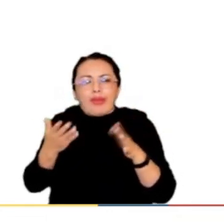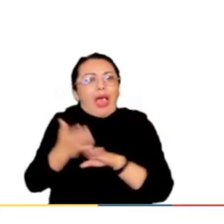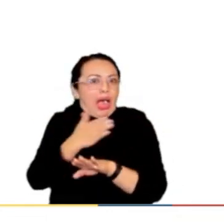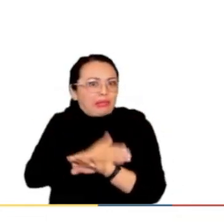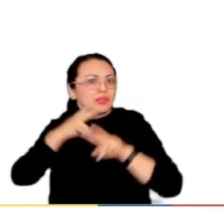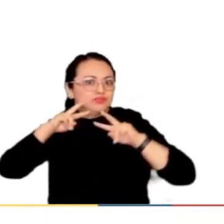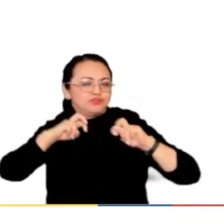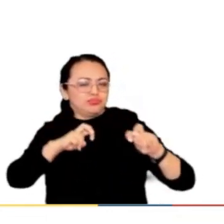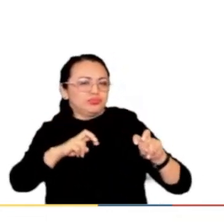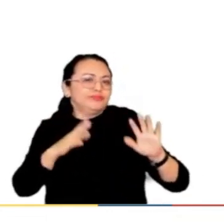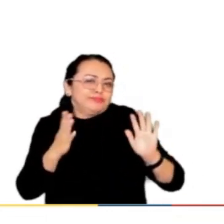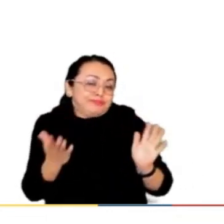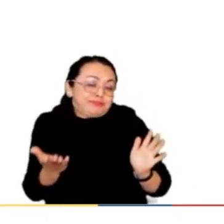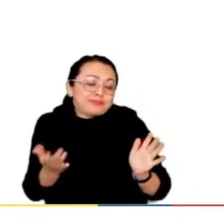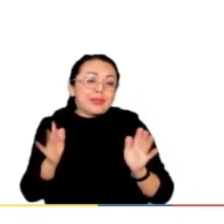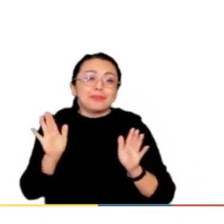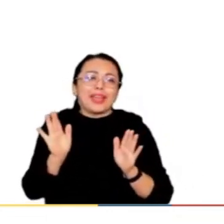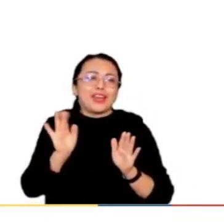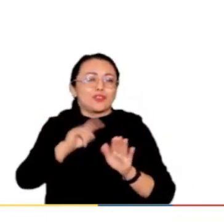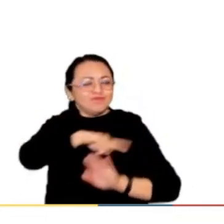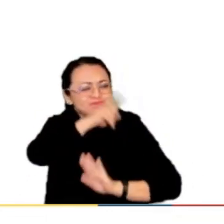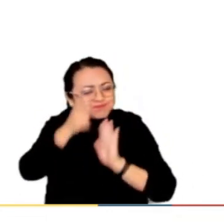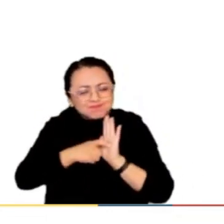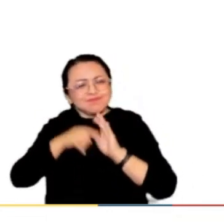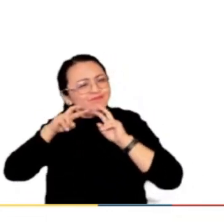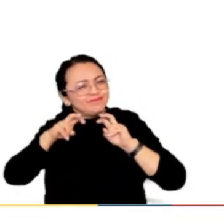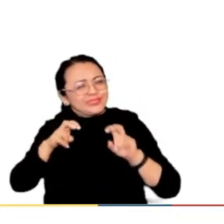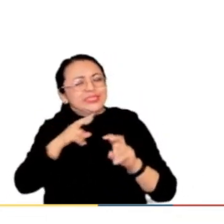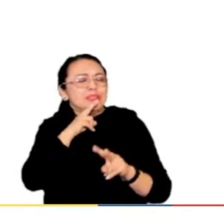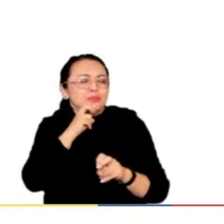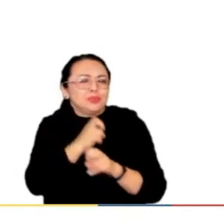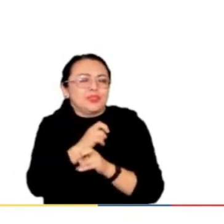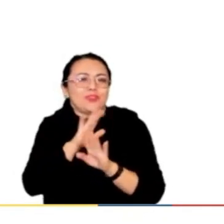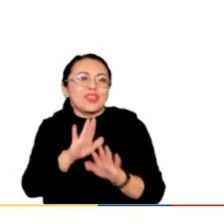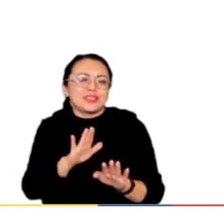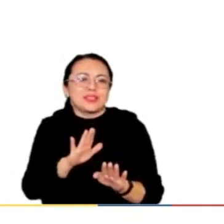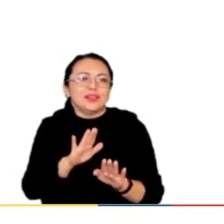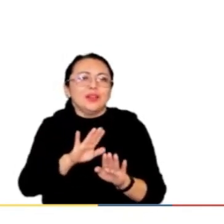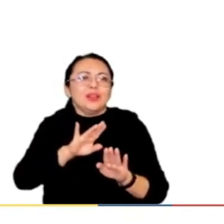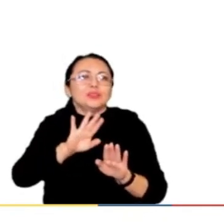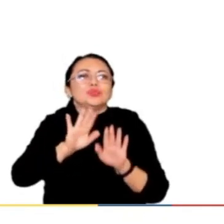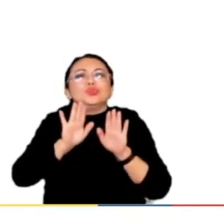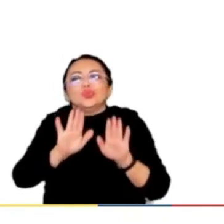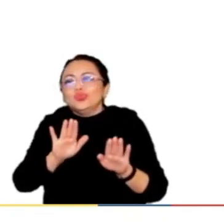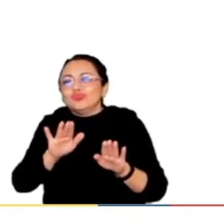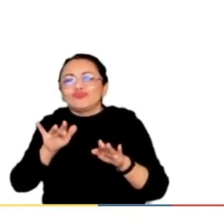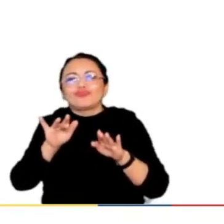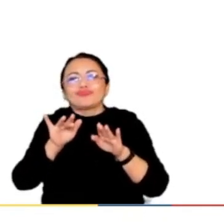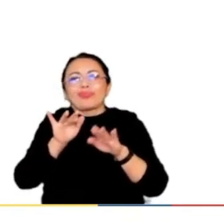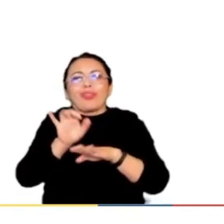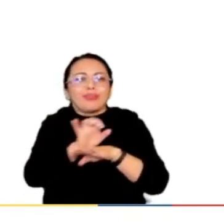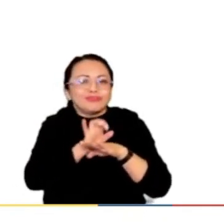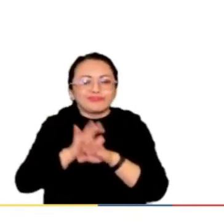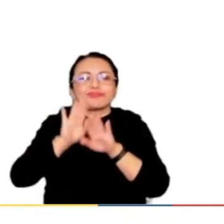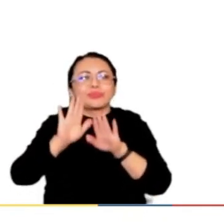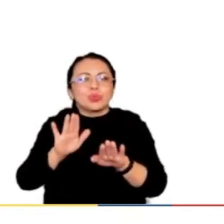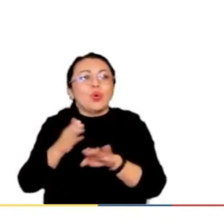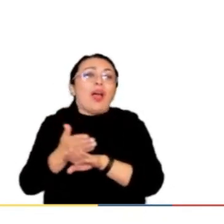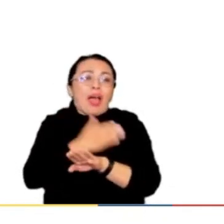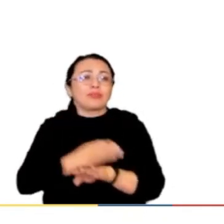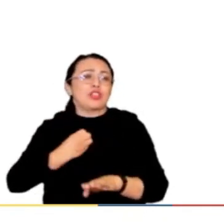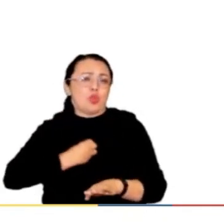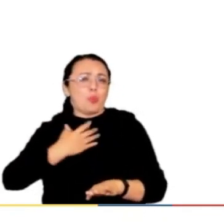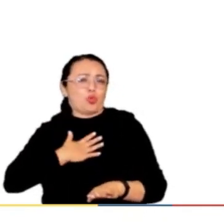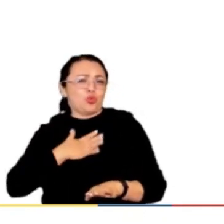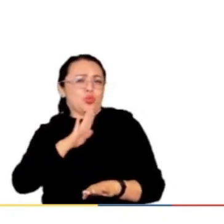no queda suficientemente desafortunadamente analizadas en la primera y segunda instancia, y claramente no le da la oportunidad de oro a